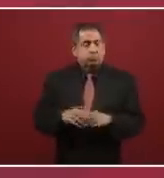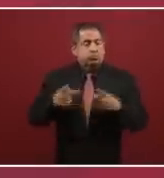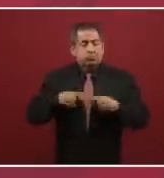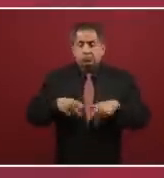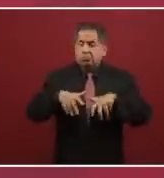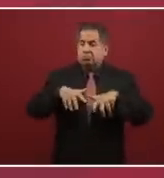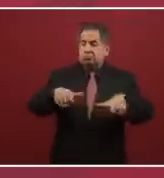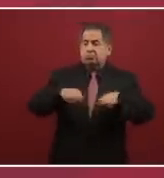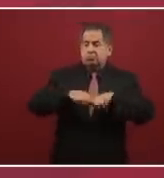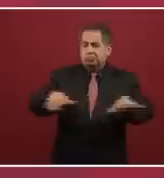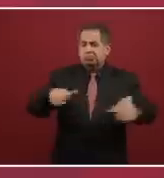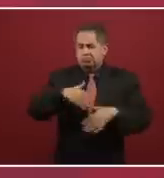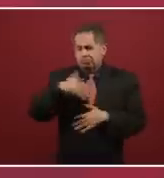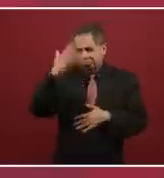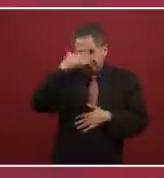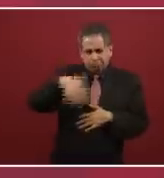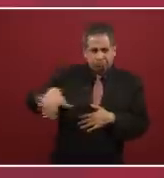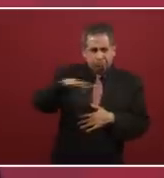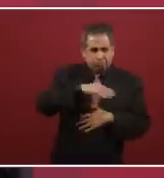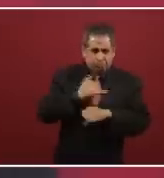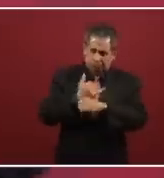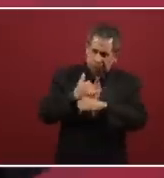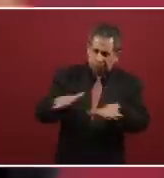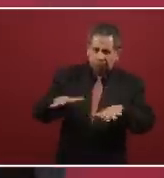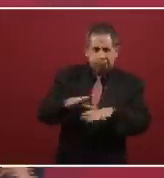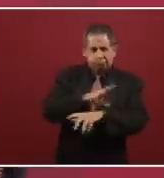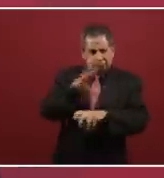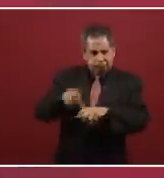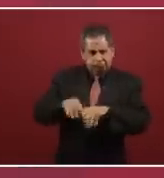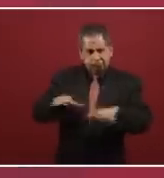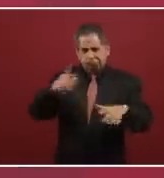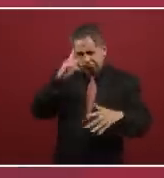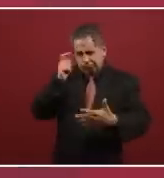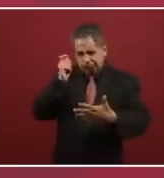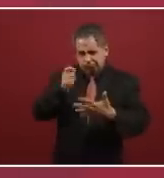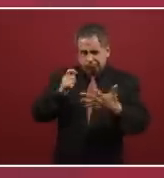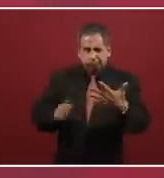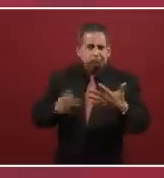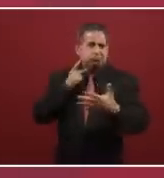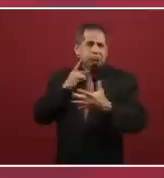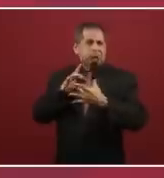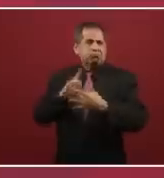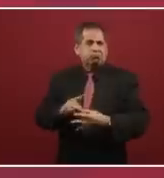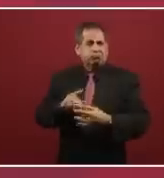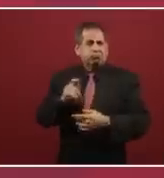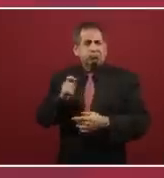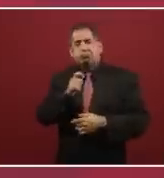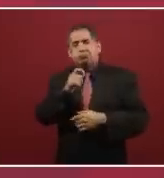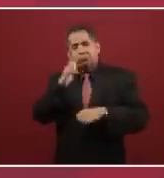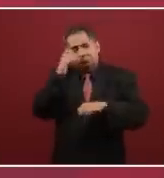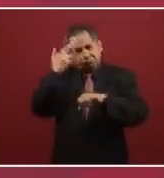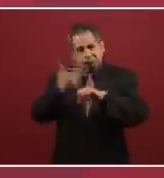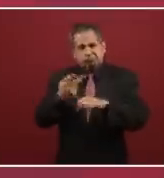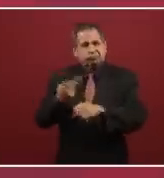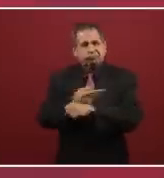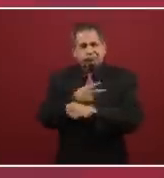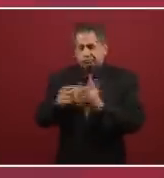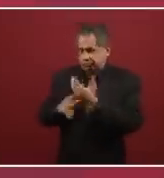México tenga todo el informe sobre la política migratoria y lo que se está